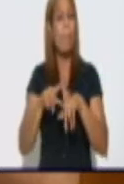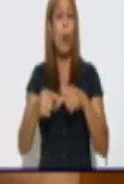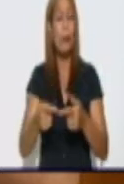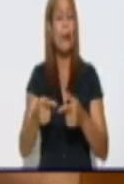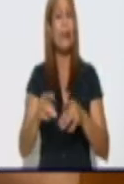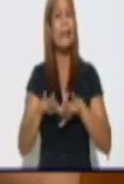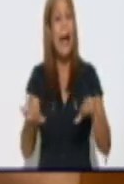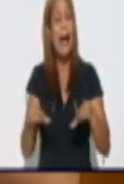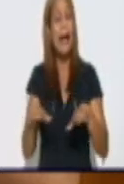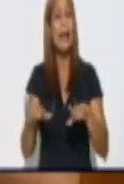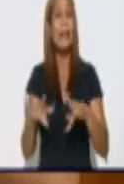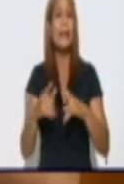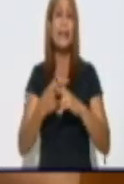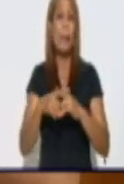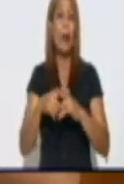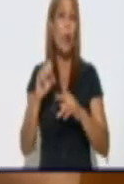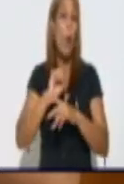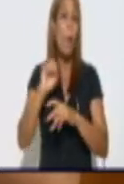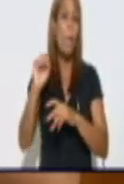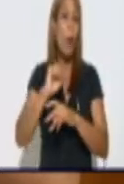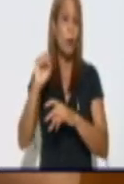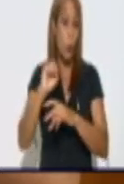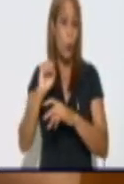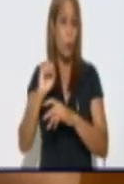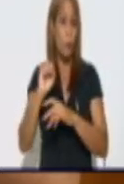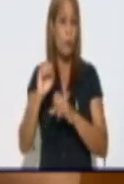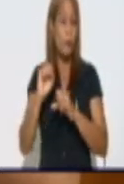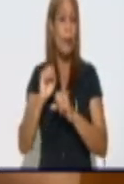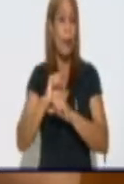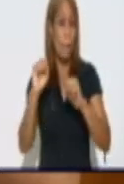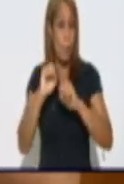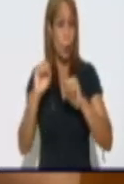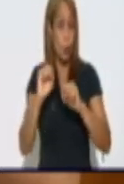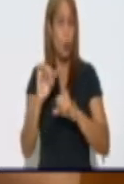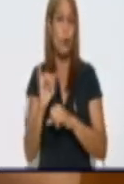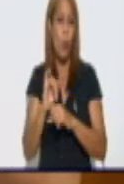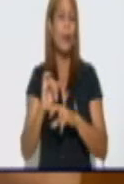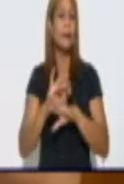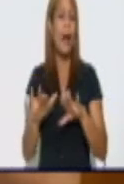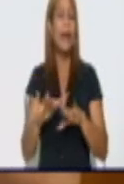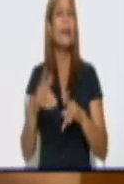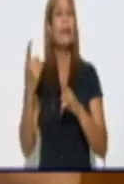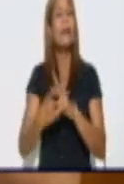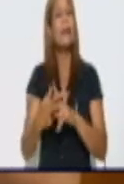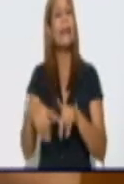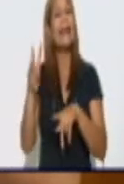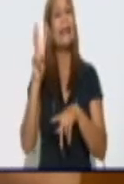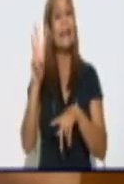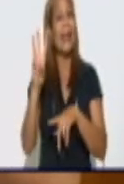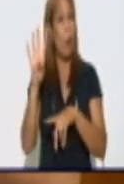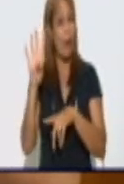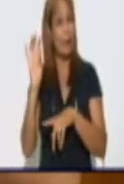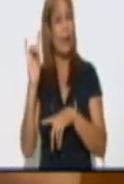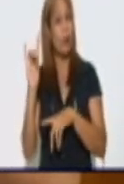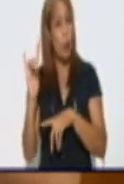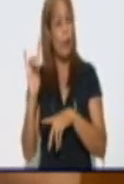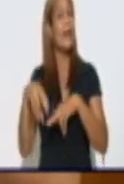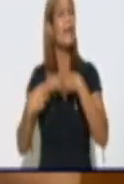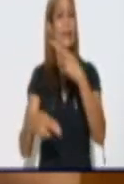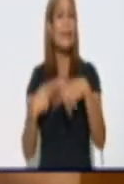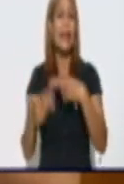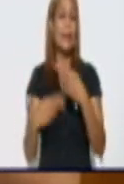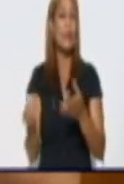que tuvo problemas con uno de los rodamientos de carga. Y el 349, que también se hizo un montaje la semana